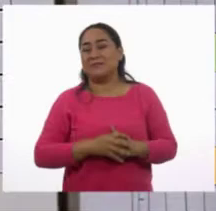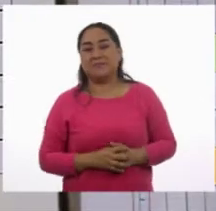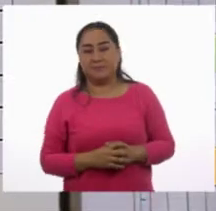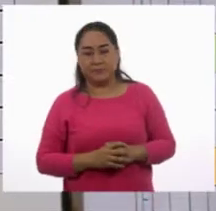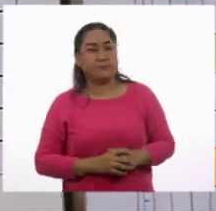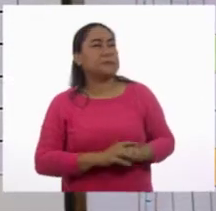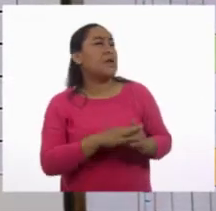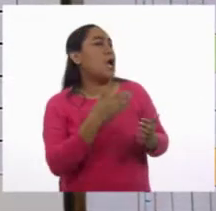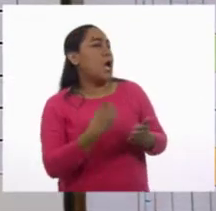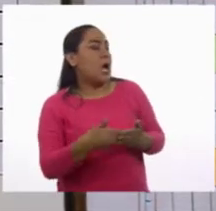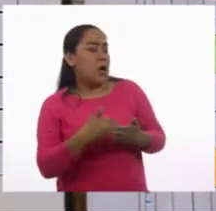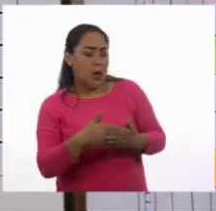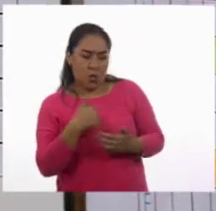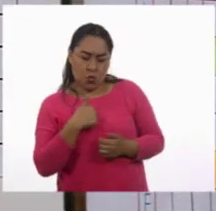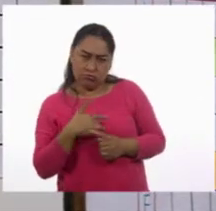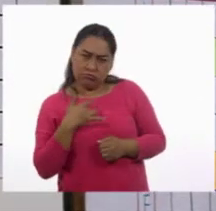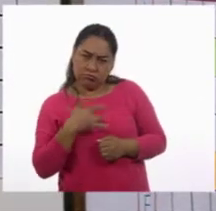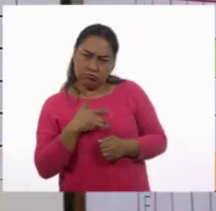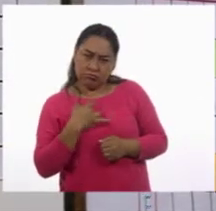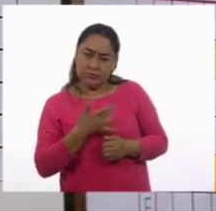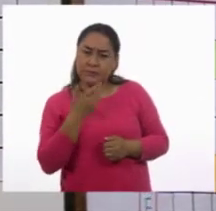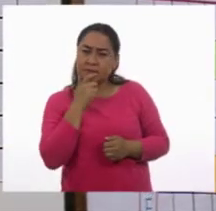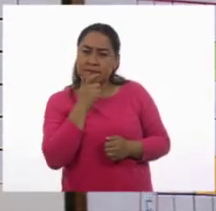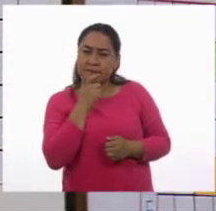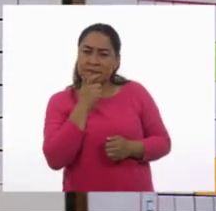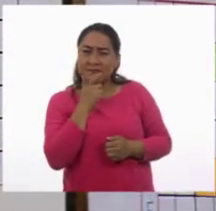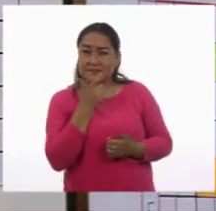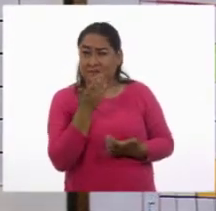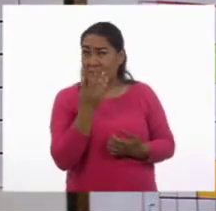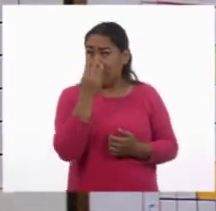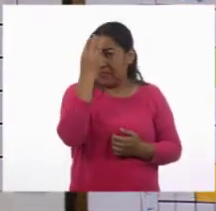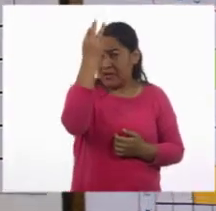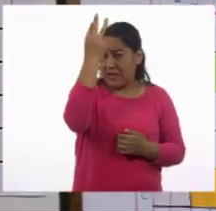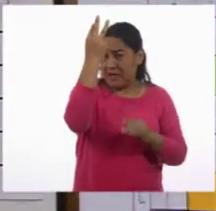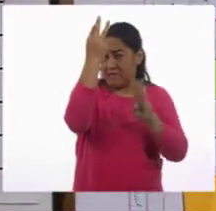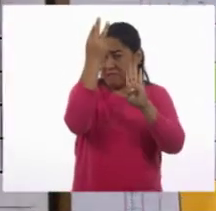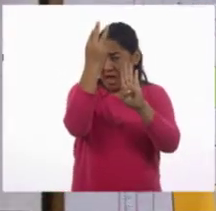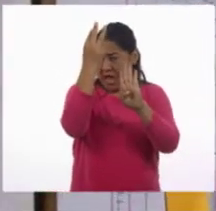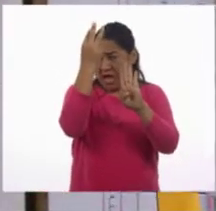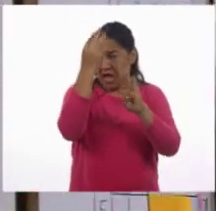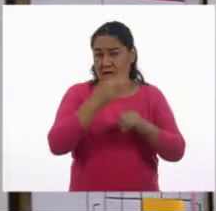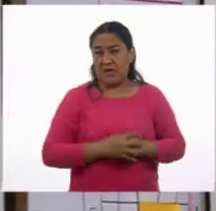Yo digo que en el 3D hay una nave.